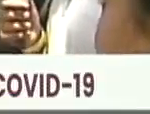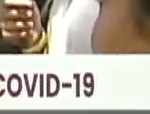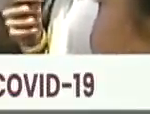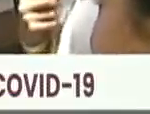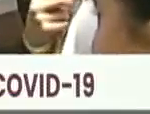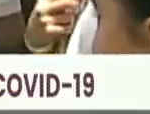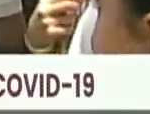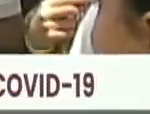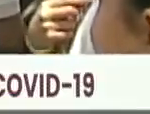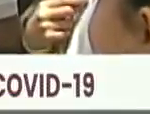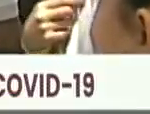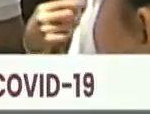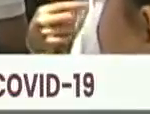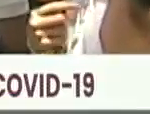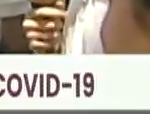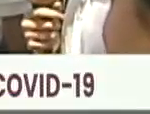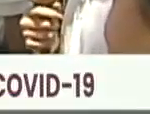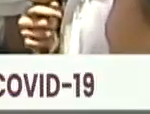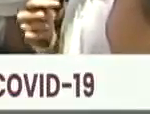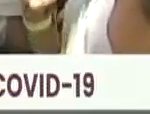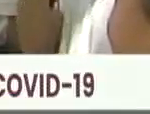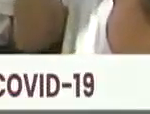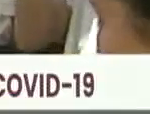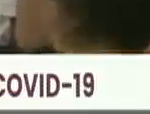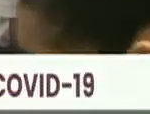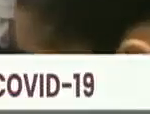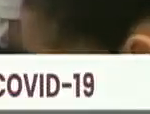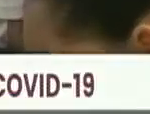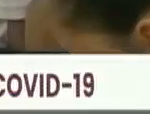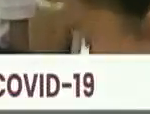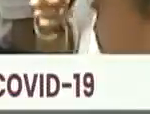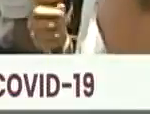que se desarrolla esta importante jornada de vacunación.